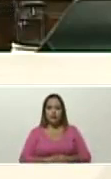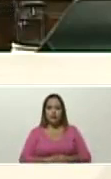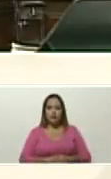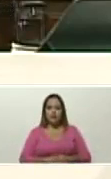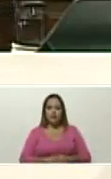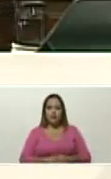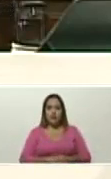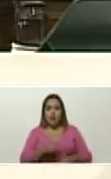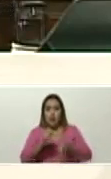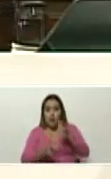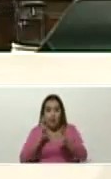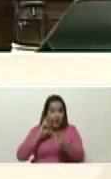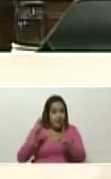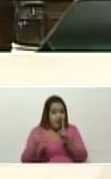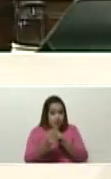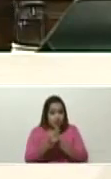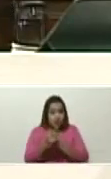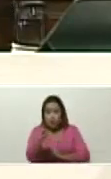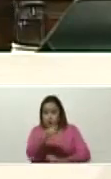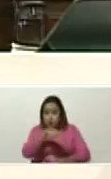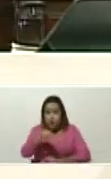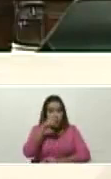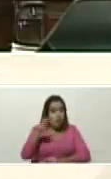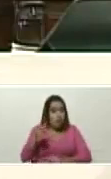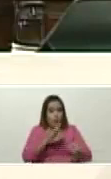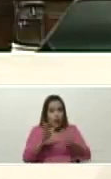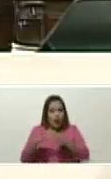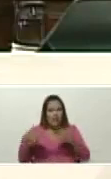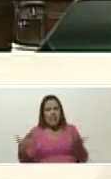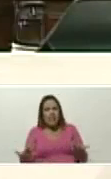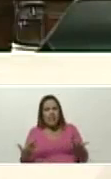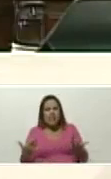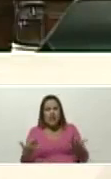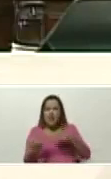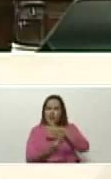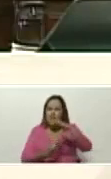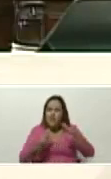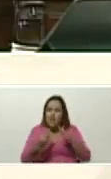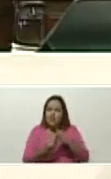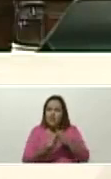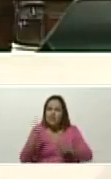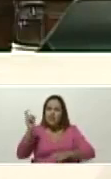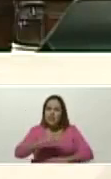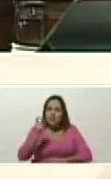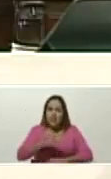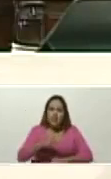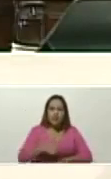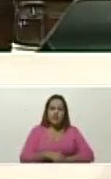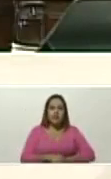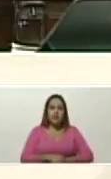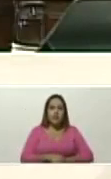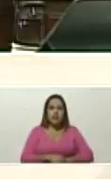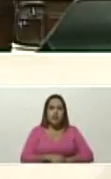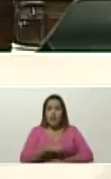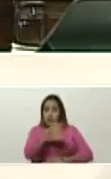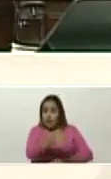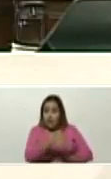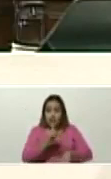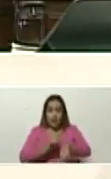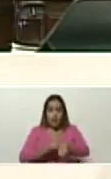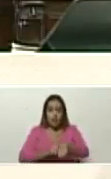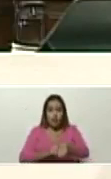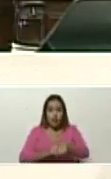De acuerdo a la visión de ustedes, del Poder Popular, ¿cuáles son los elementos principales de esta etapa,